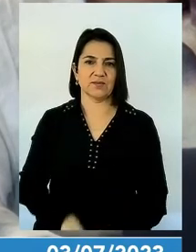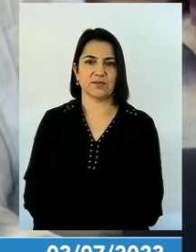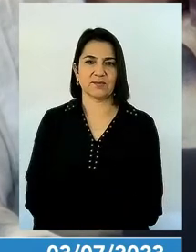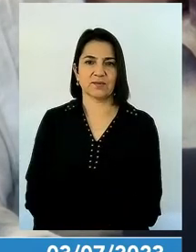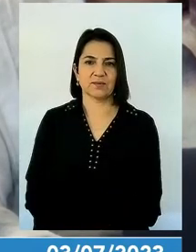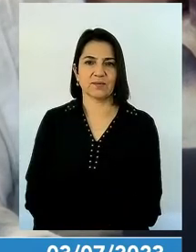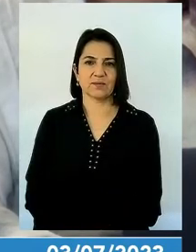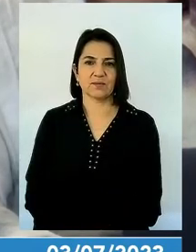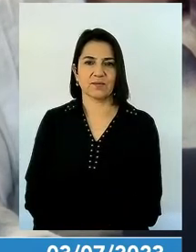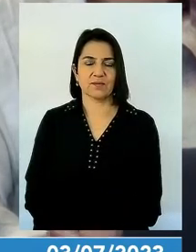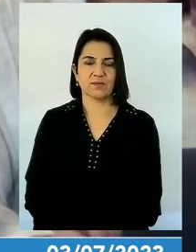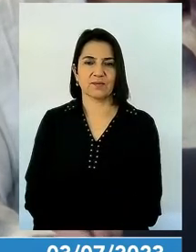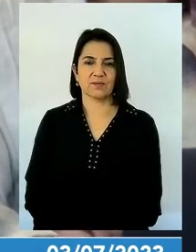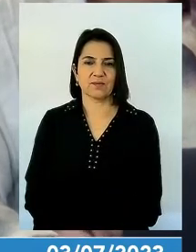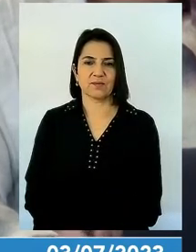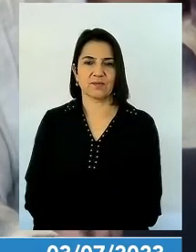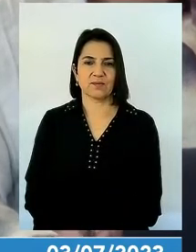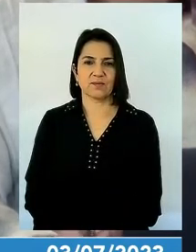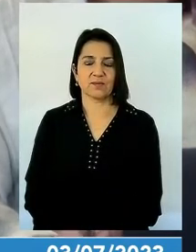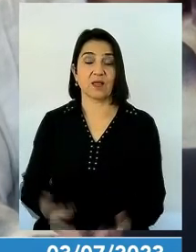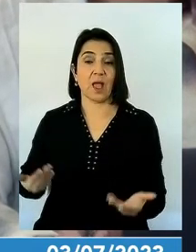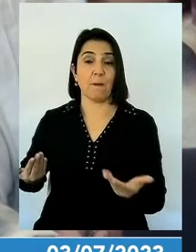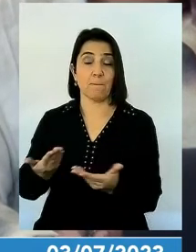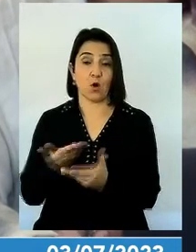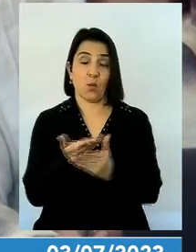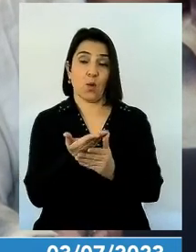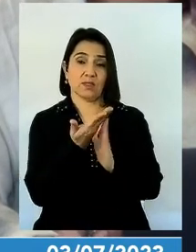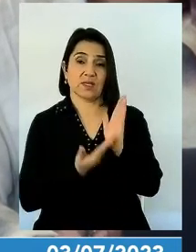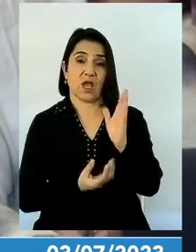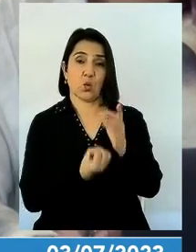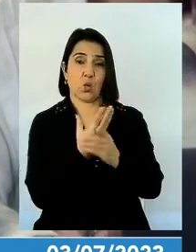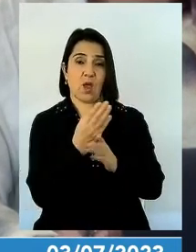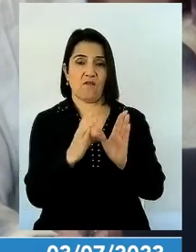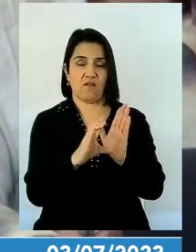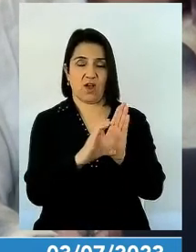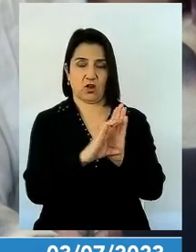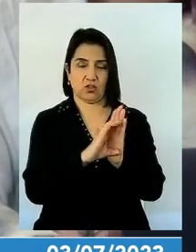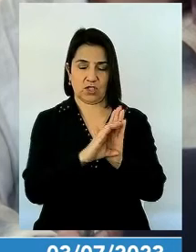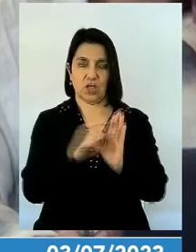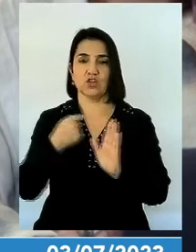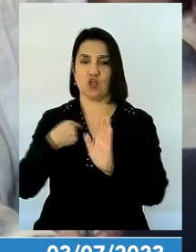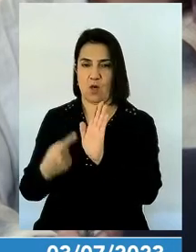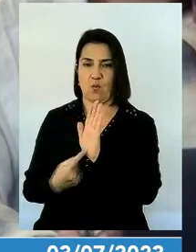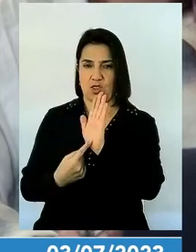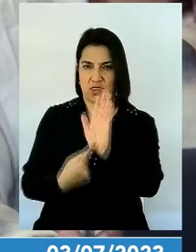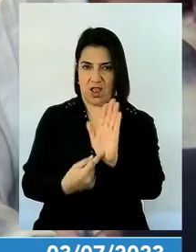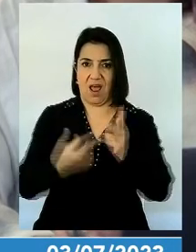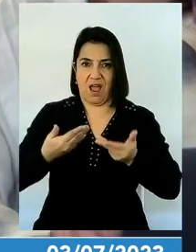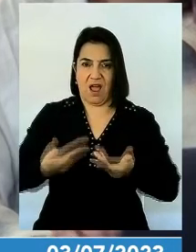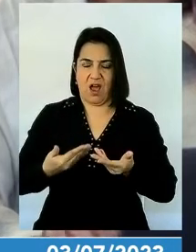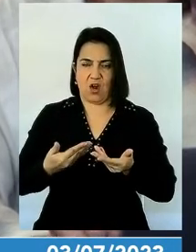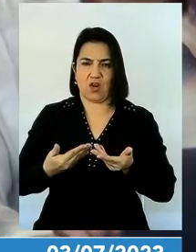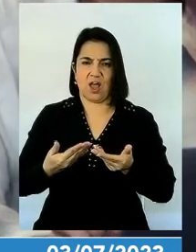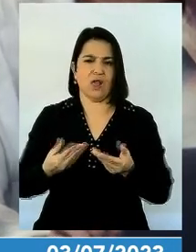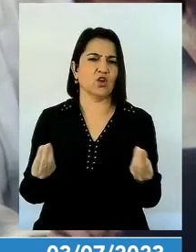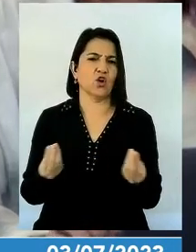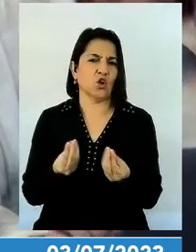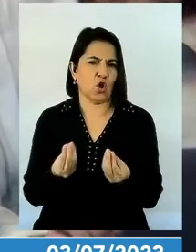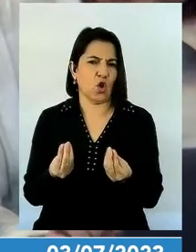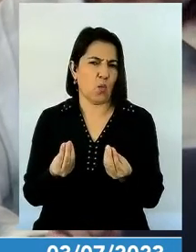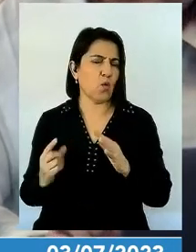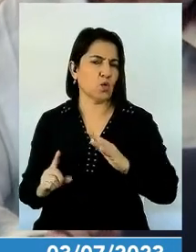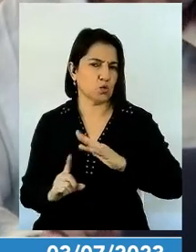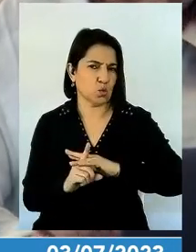El contexto de la propuesta de una nueva constitución, que es la que les voy a mostrar a continuación, se formó primero que nada una comisión